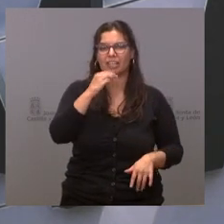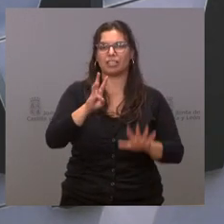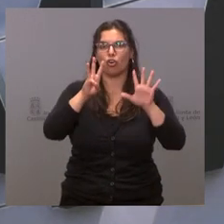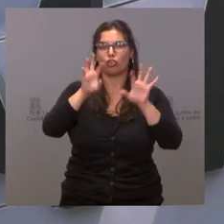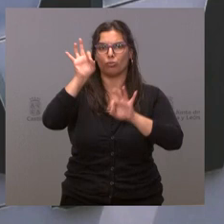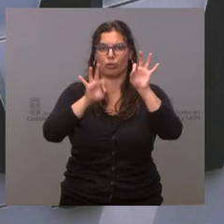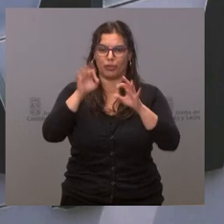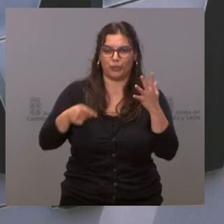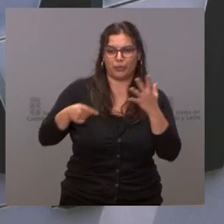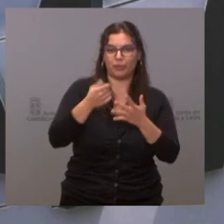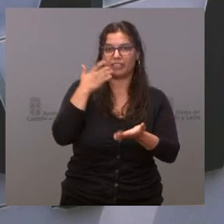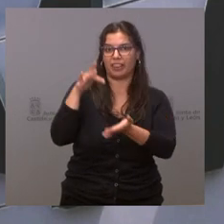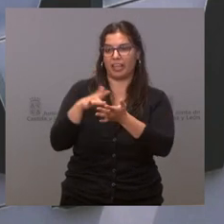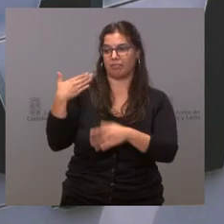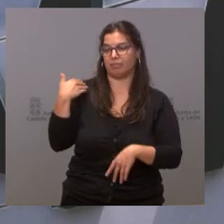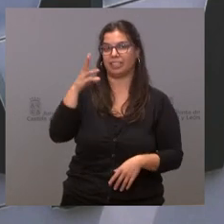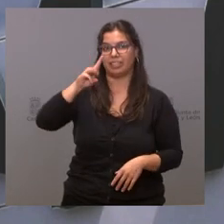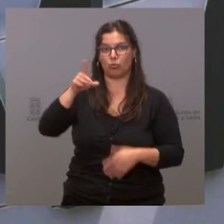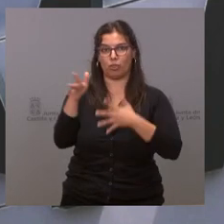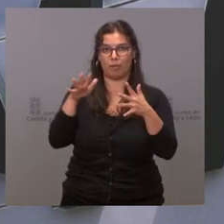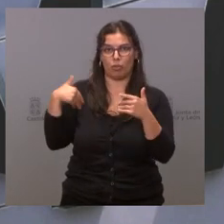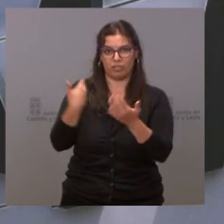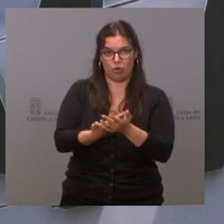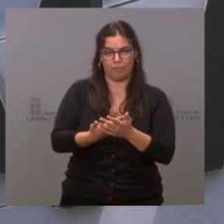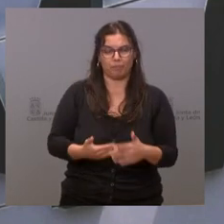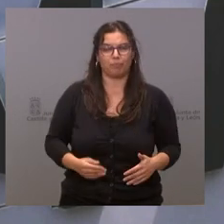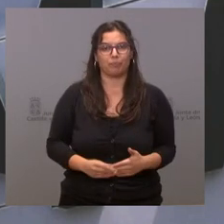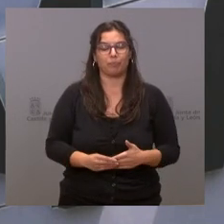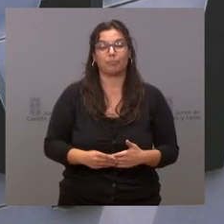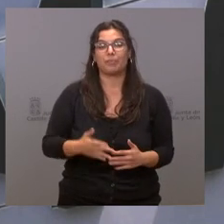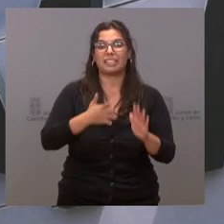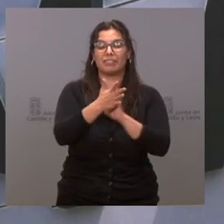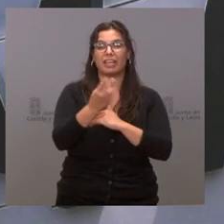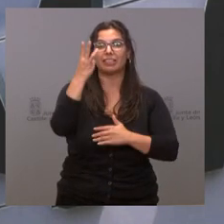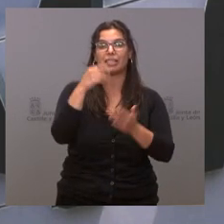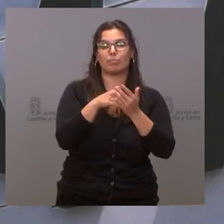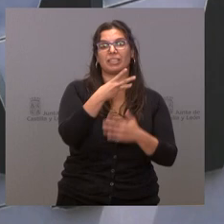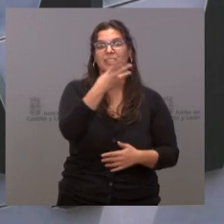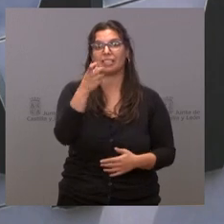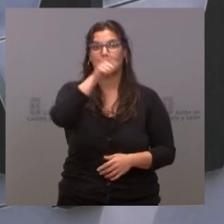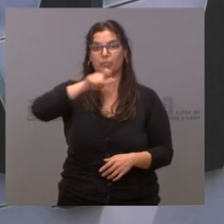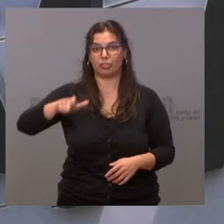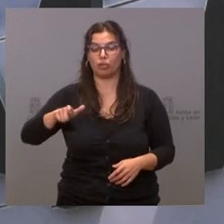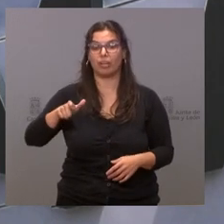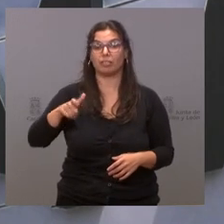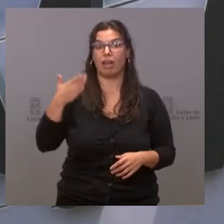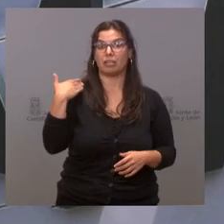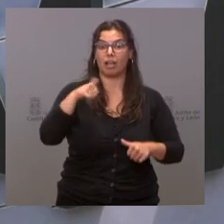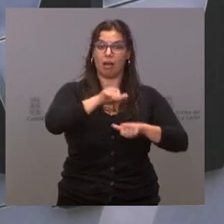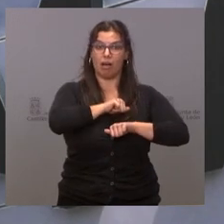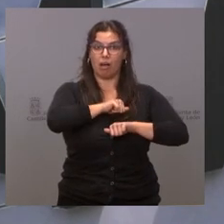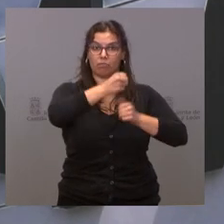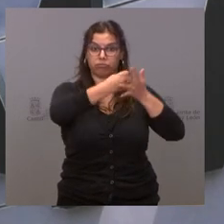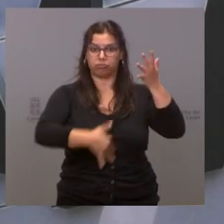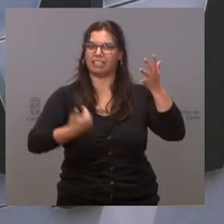desde el 31 de marzo estamos hablando de 3300 personas que han salido de las listas de